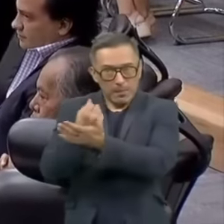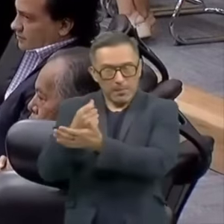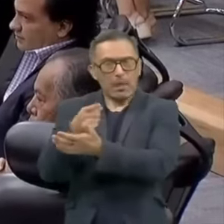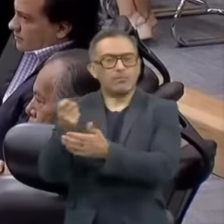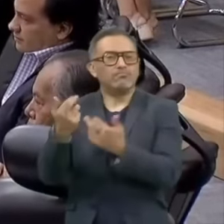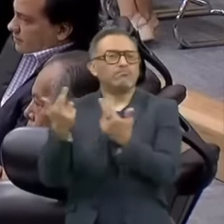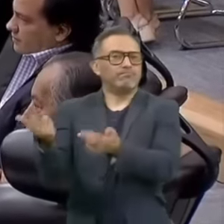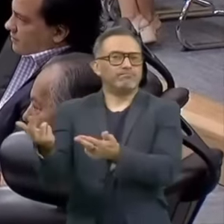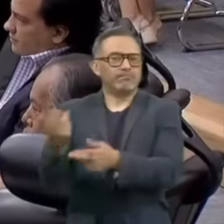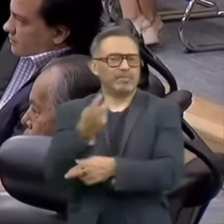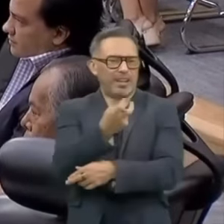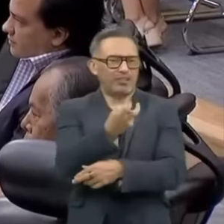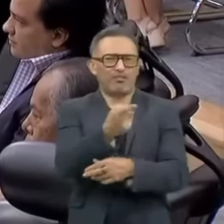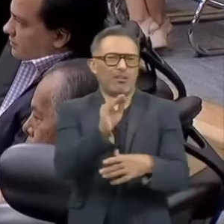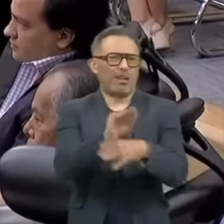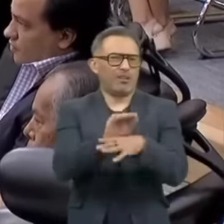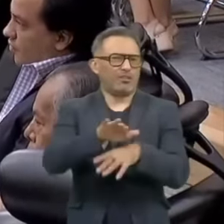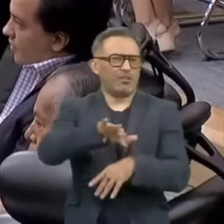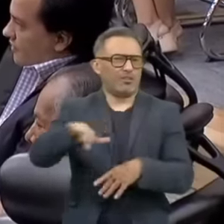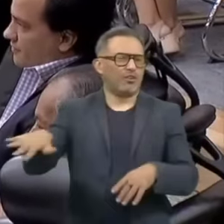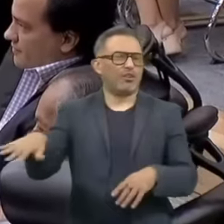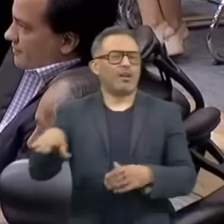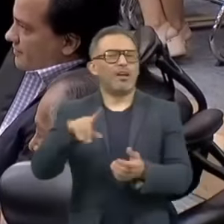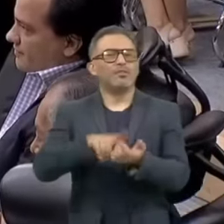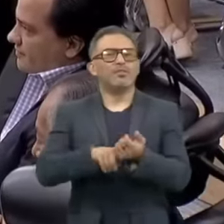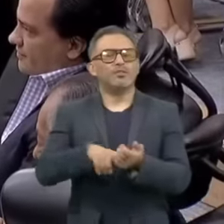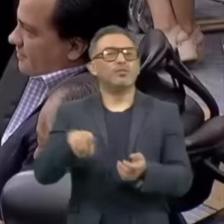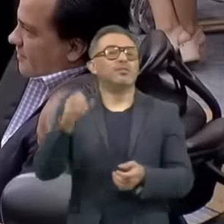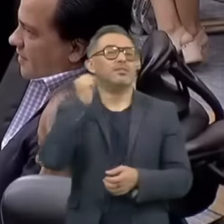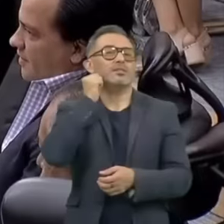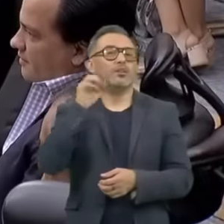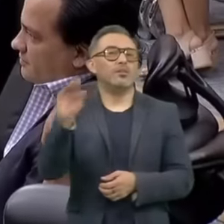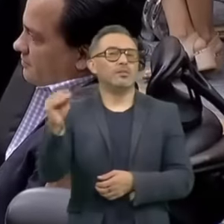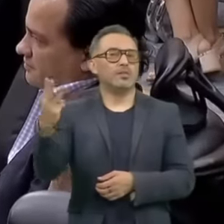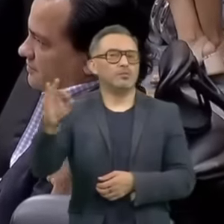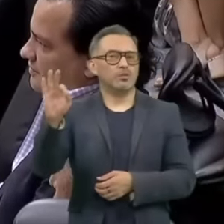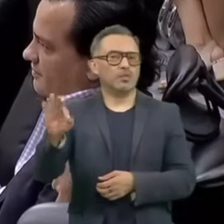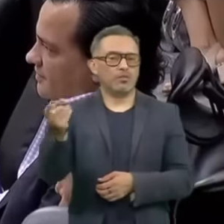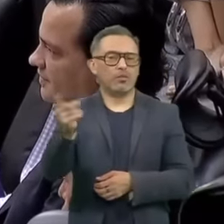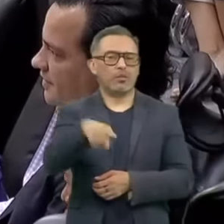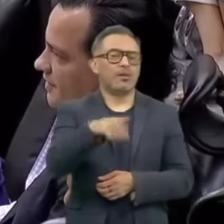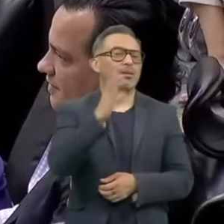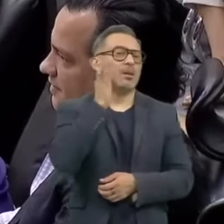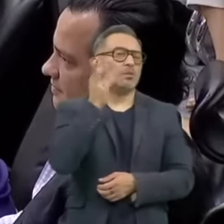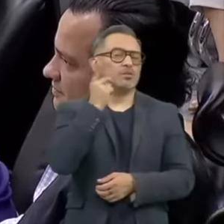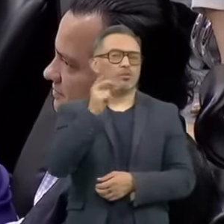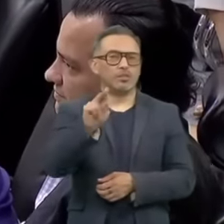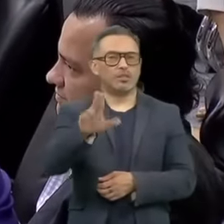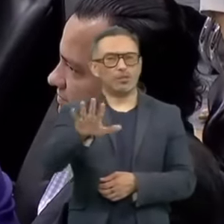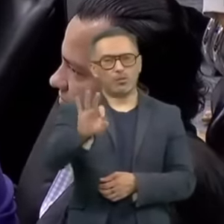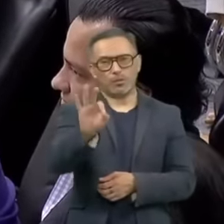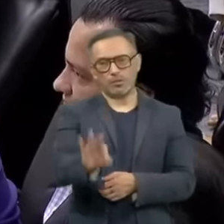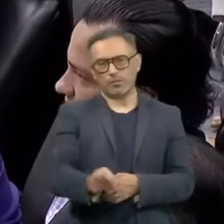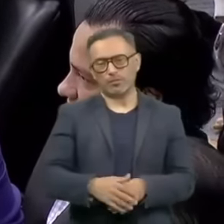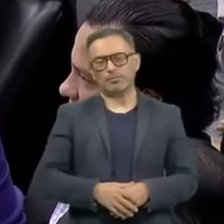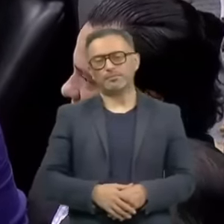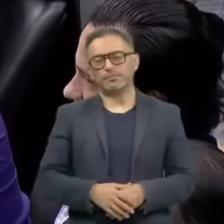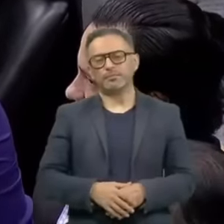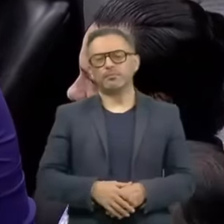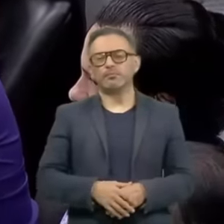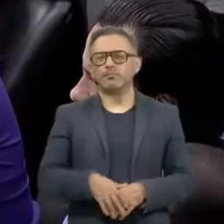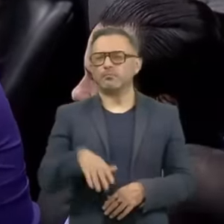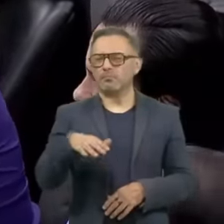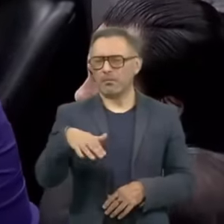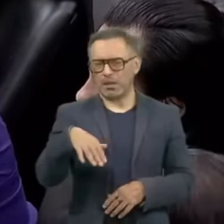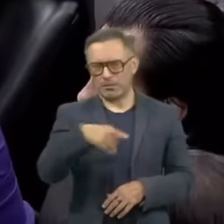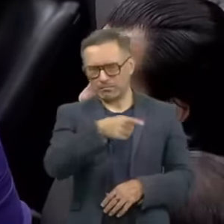lo están dejando de lado. 93% en el Senado, 85% en la Cámara de Diputados. Aquí he escuchado